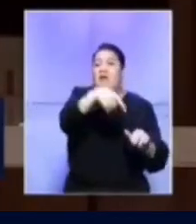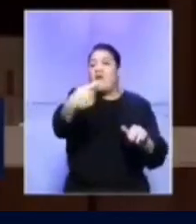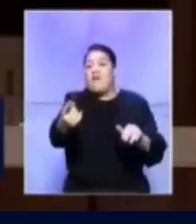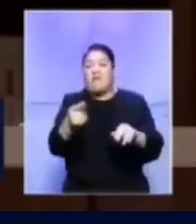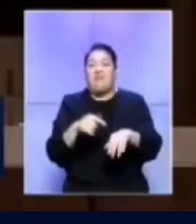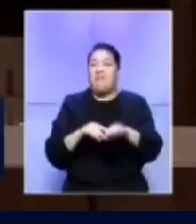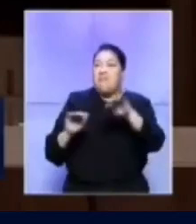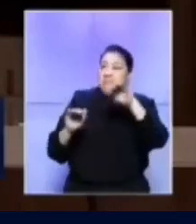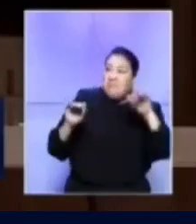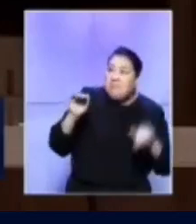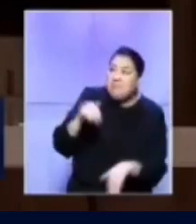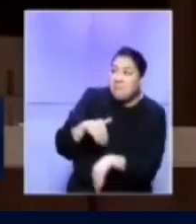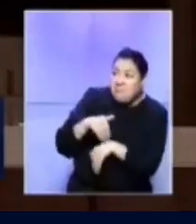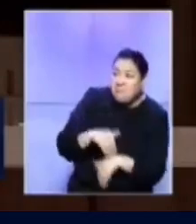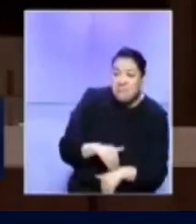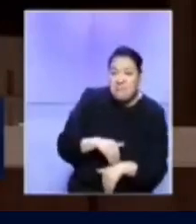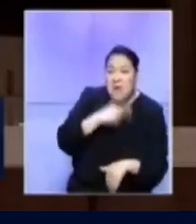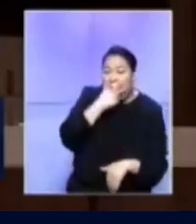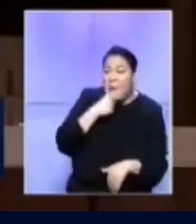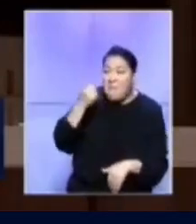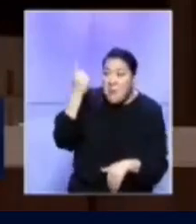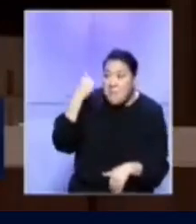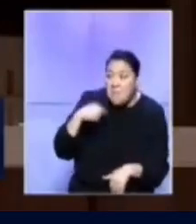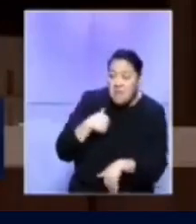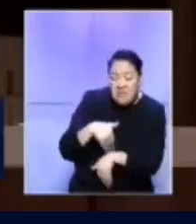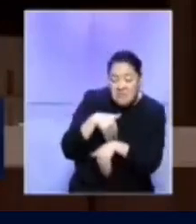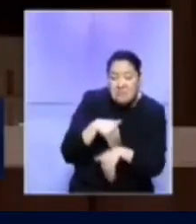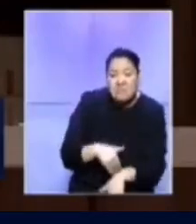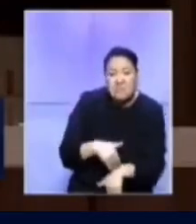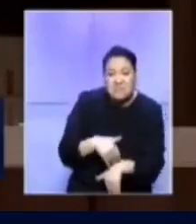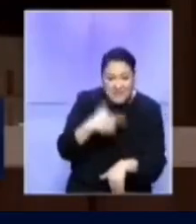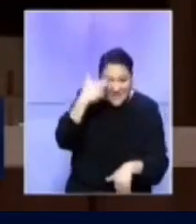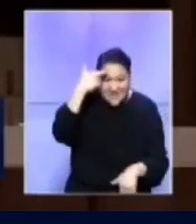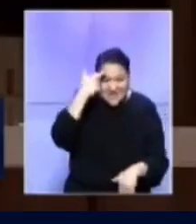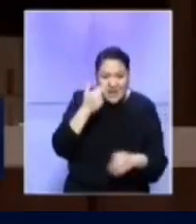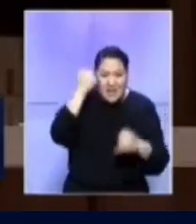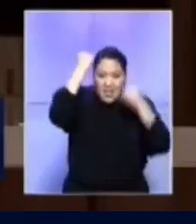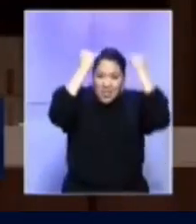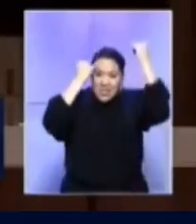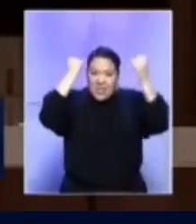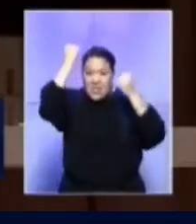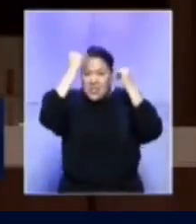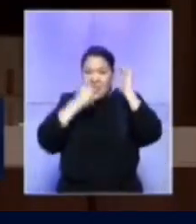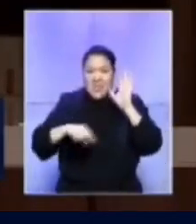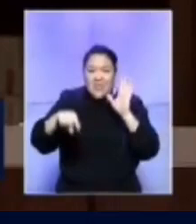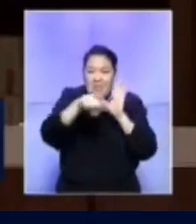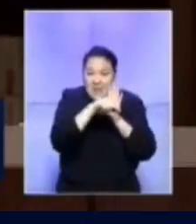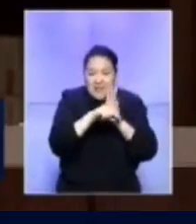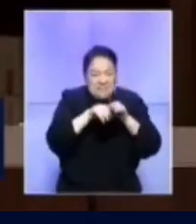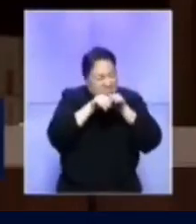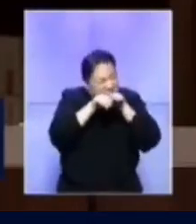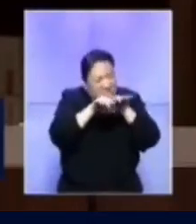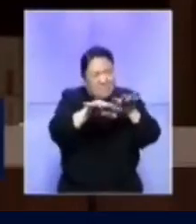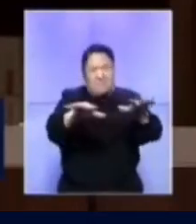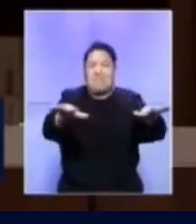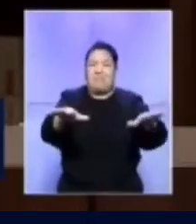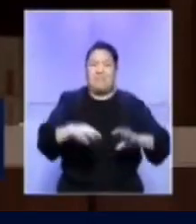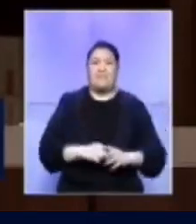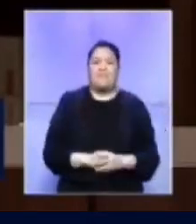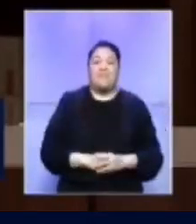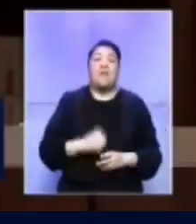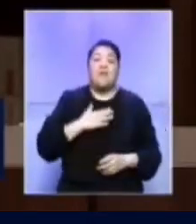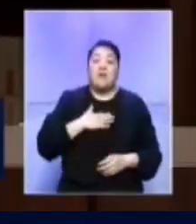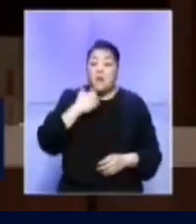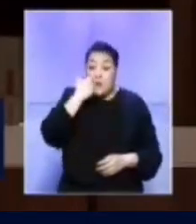subordinación respecto de un hombre por la reproducción de estereotipos de género quisiera